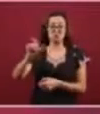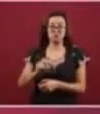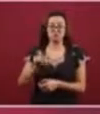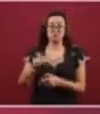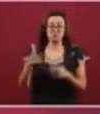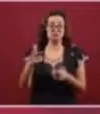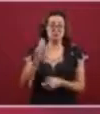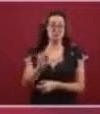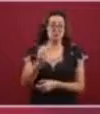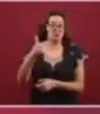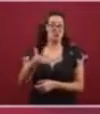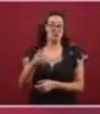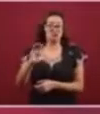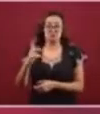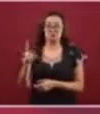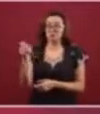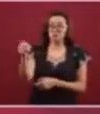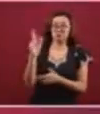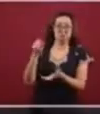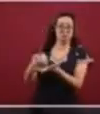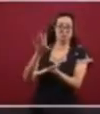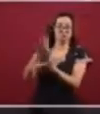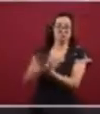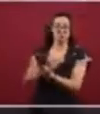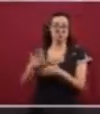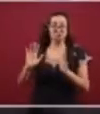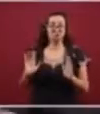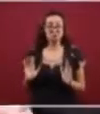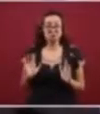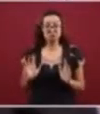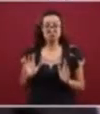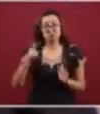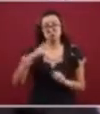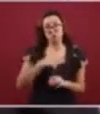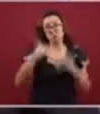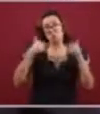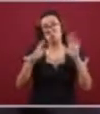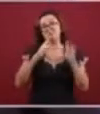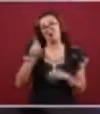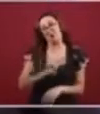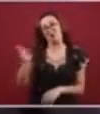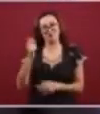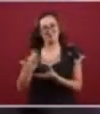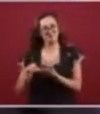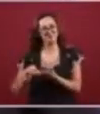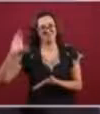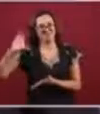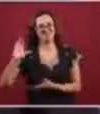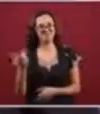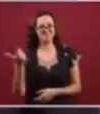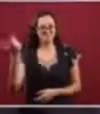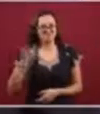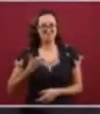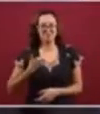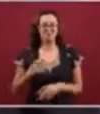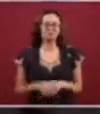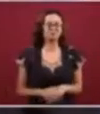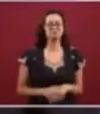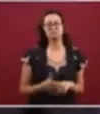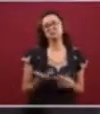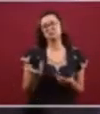Hacienda. Si yo hubiera preferido, me hubiera ido con el otro sueldo. La verdad es que el sueldo estaba